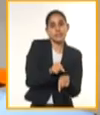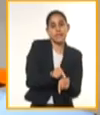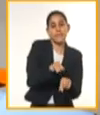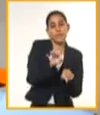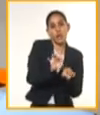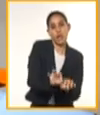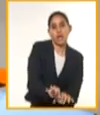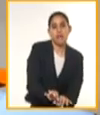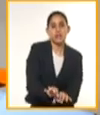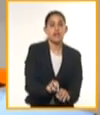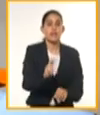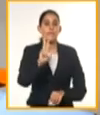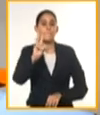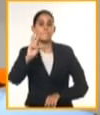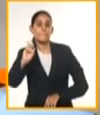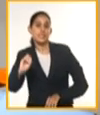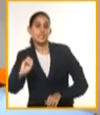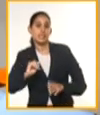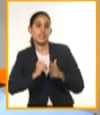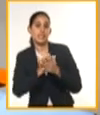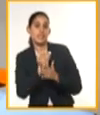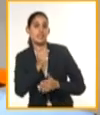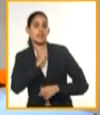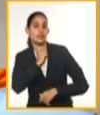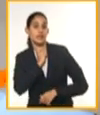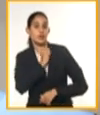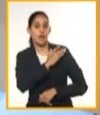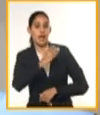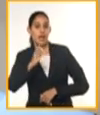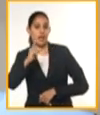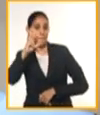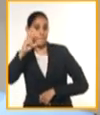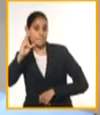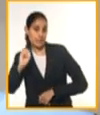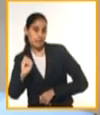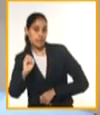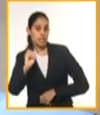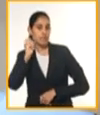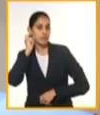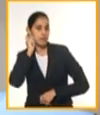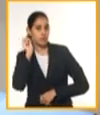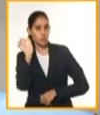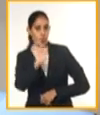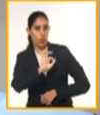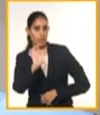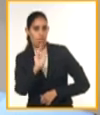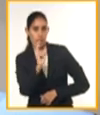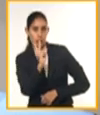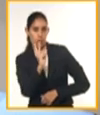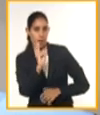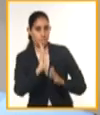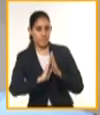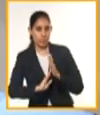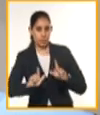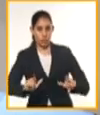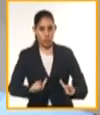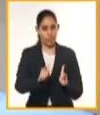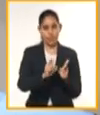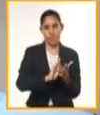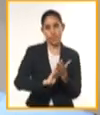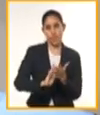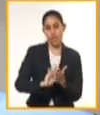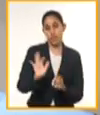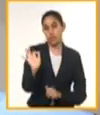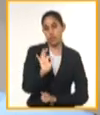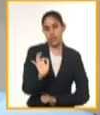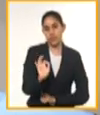20 de enero al 20 de febrero, y todavía no llega a los 2 meses de gobierno. Pero el presidente